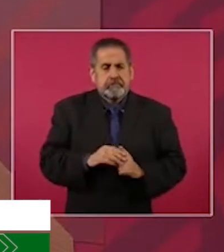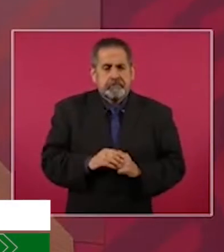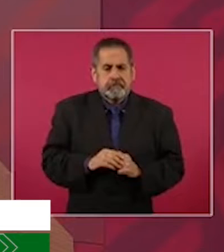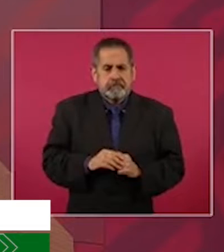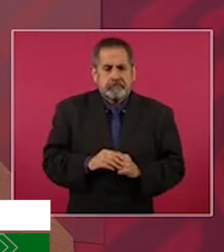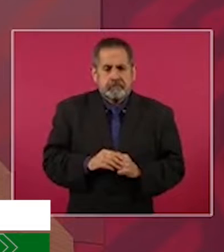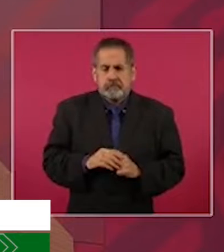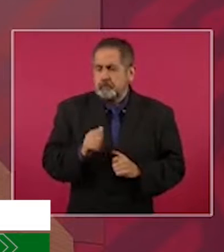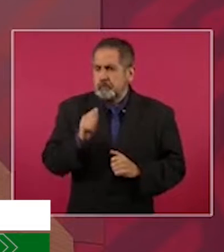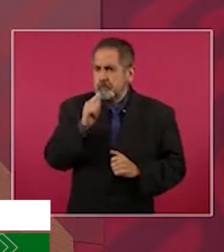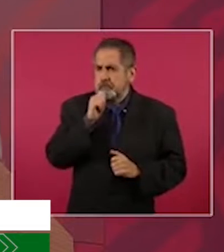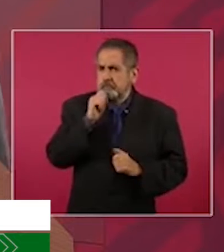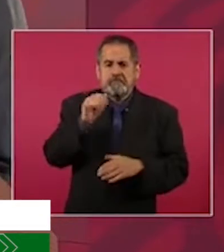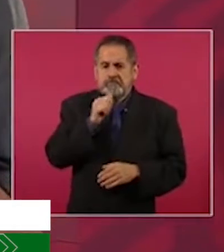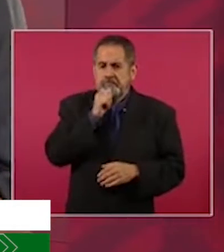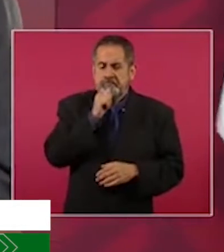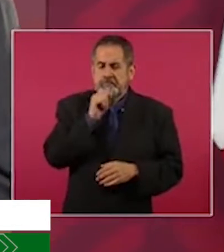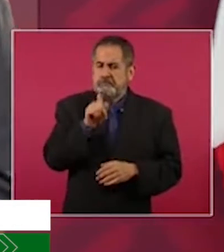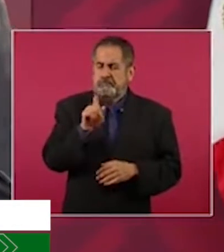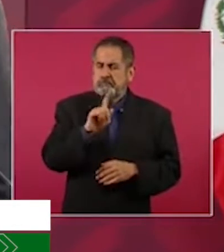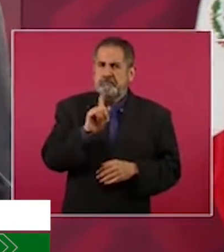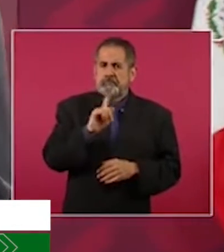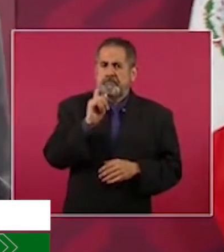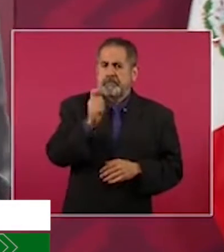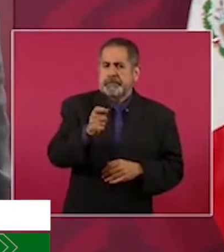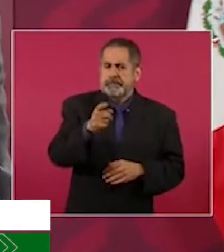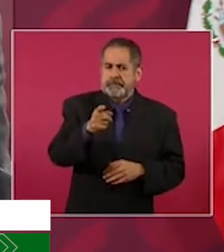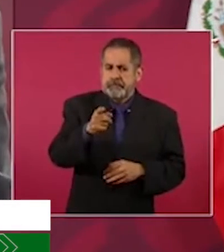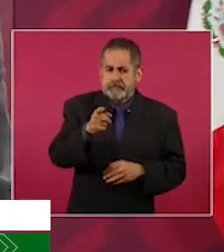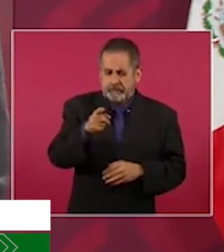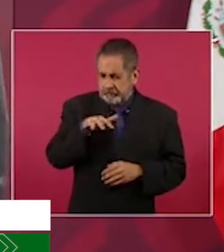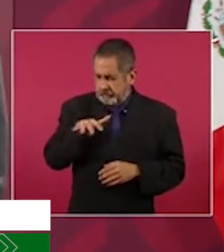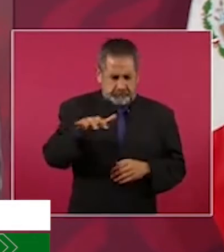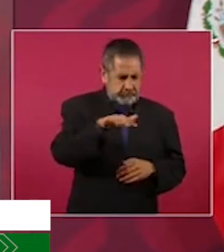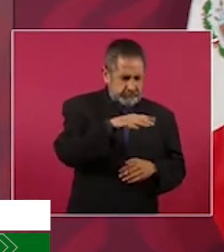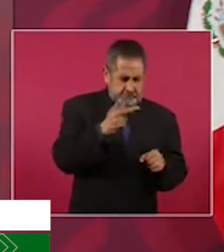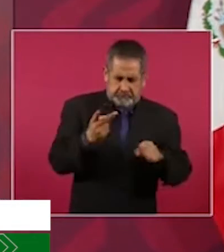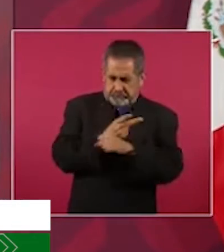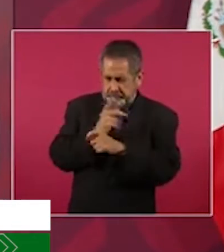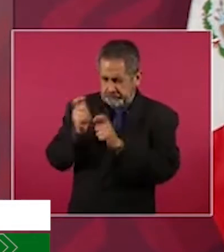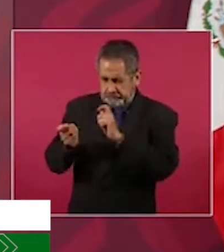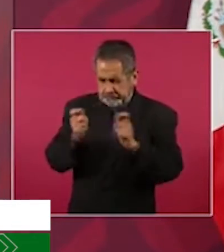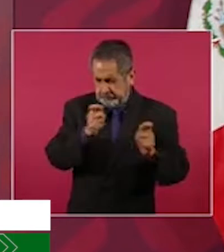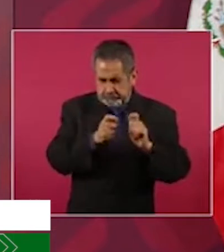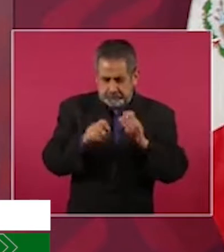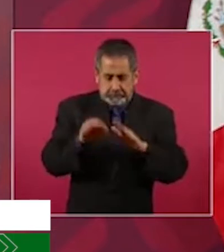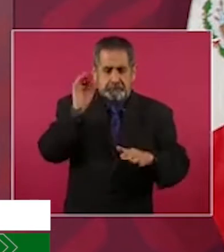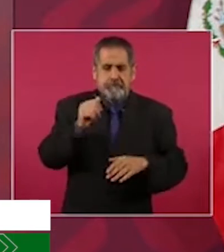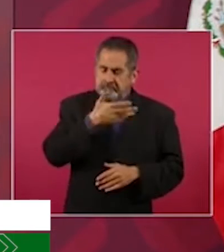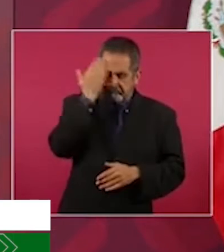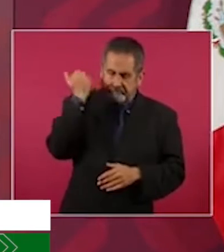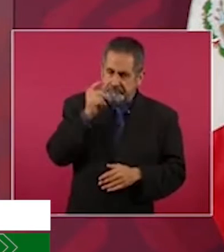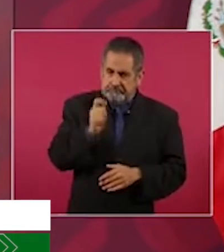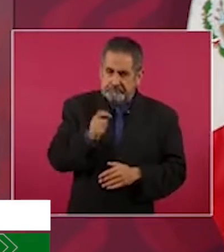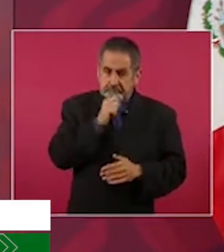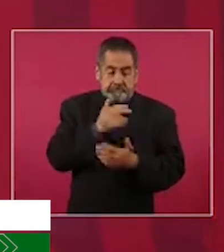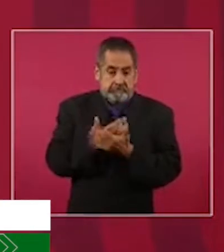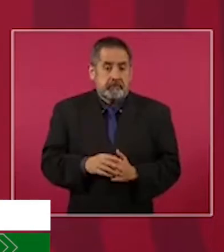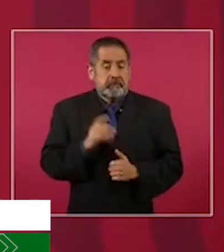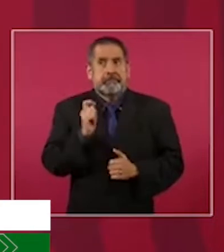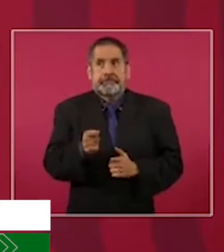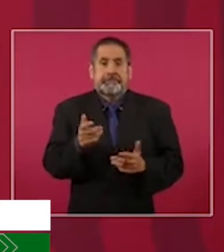no se tiene todavía un diagnóstico de lo que sucedió, porque